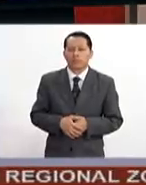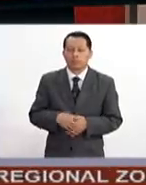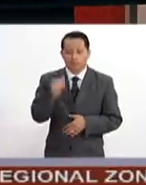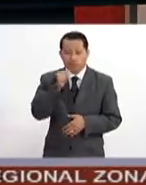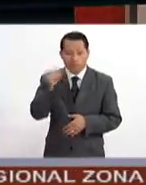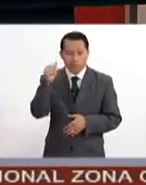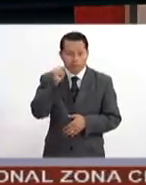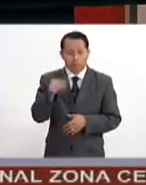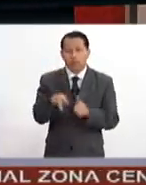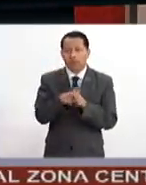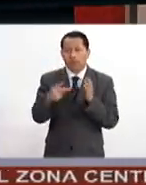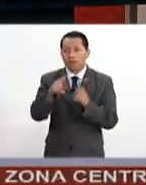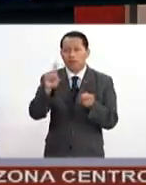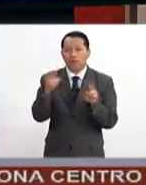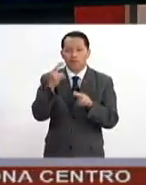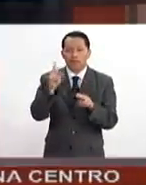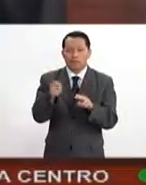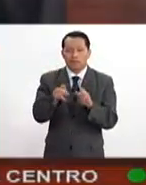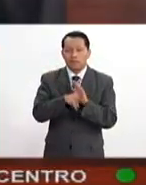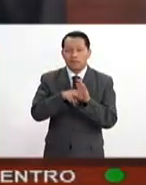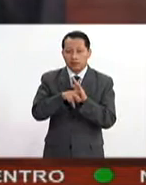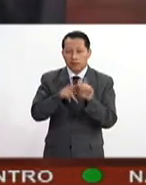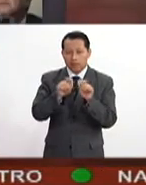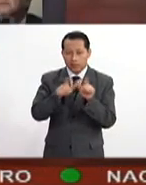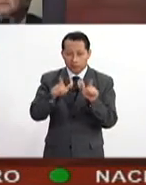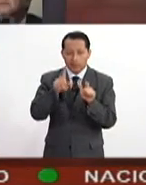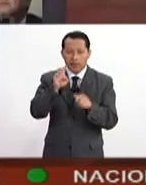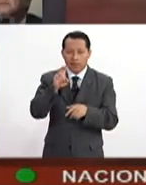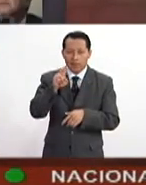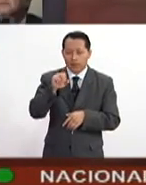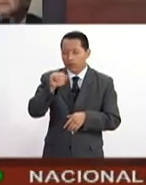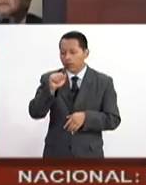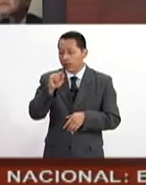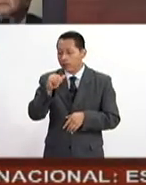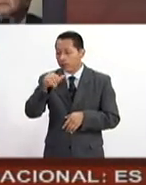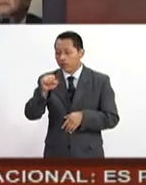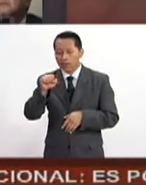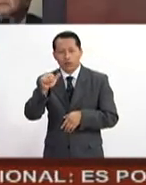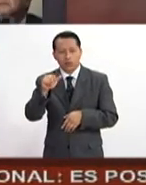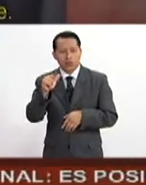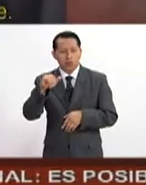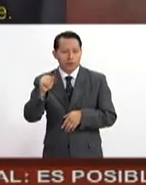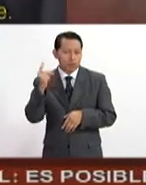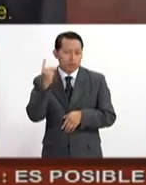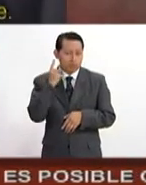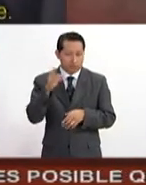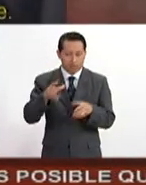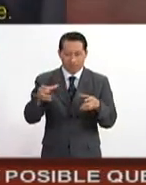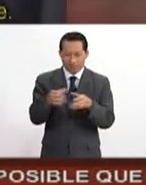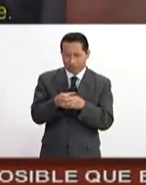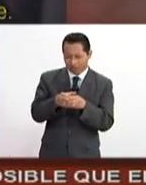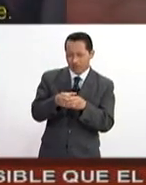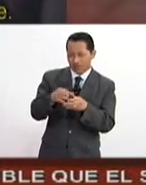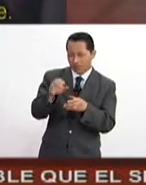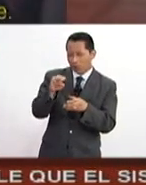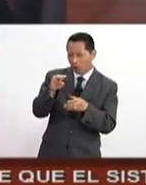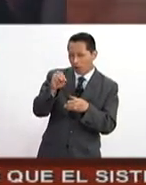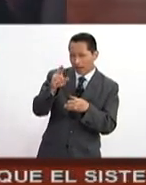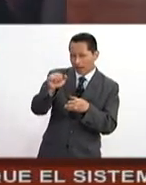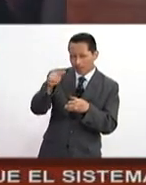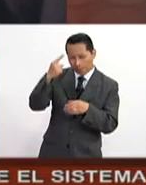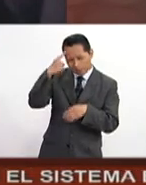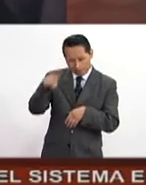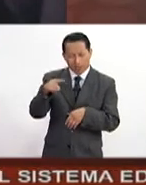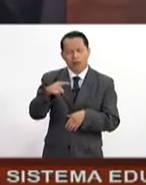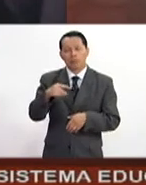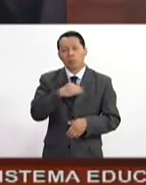Ayer el periódico El Universal difundió un video donde se observa a Eva Cadena Sandoval, diputada local y candidata de Morena a la presidencia municipal de Las